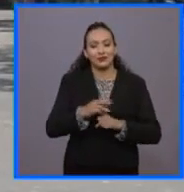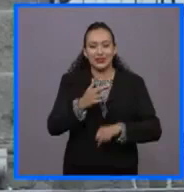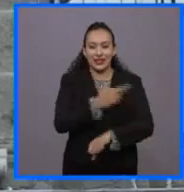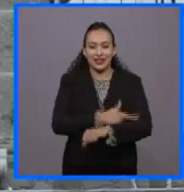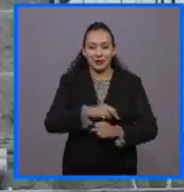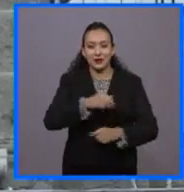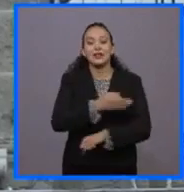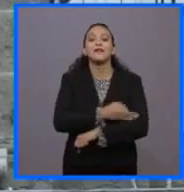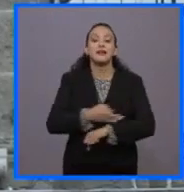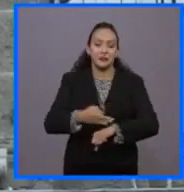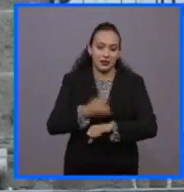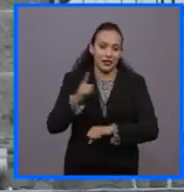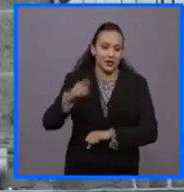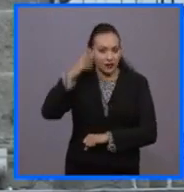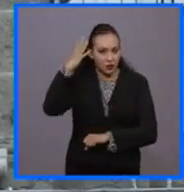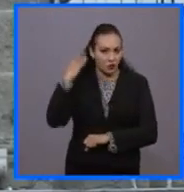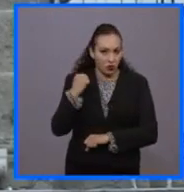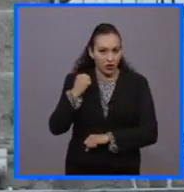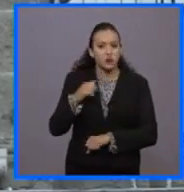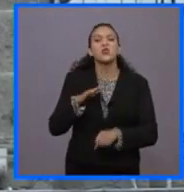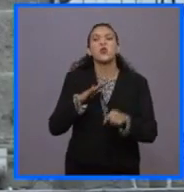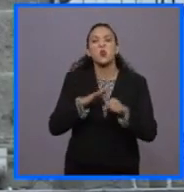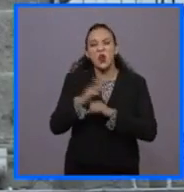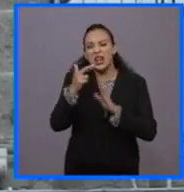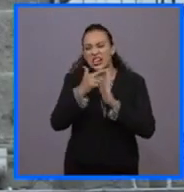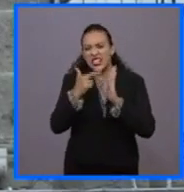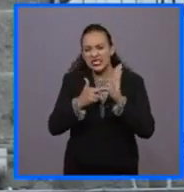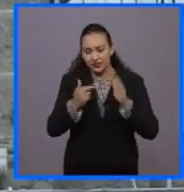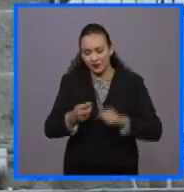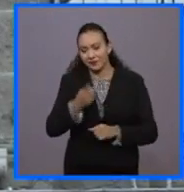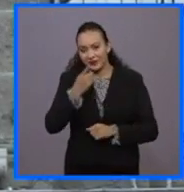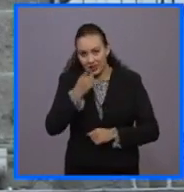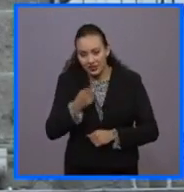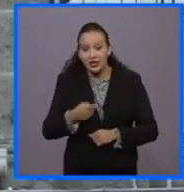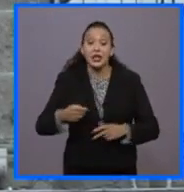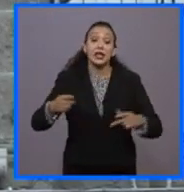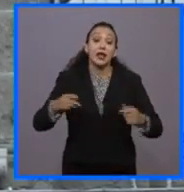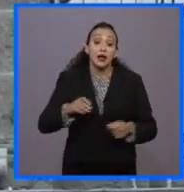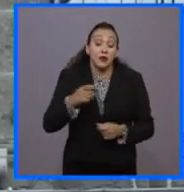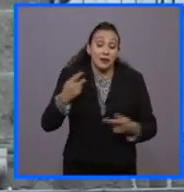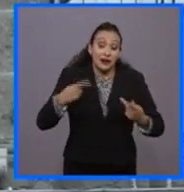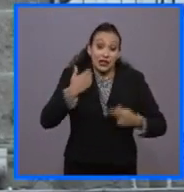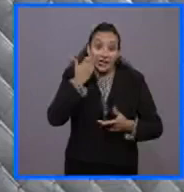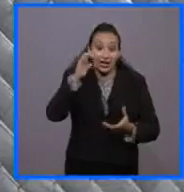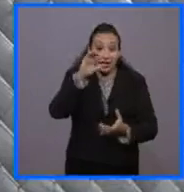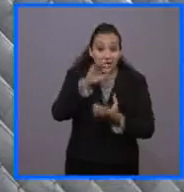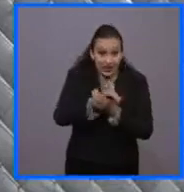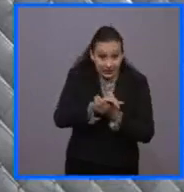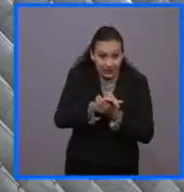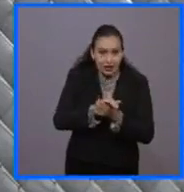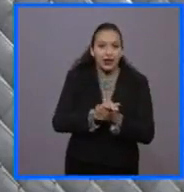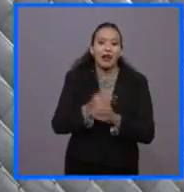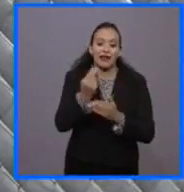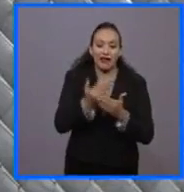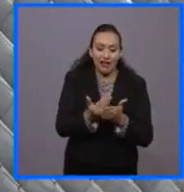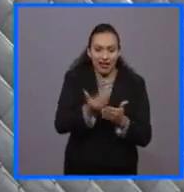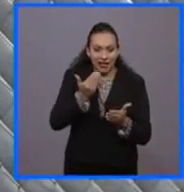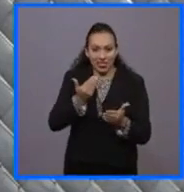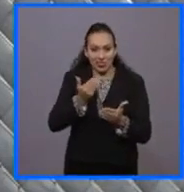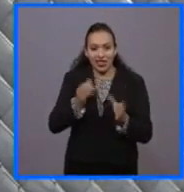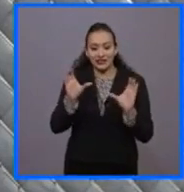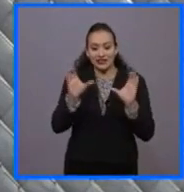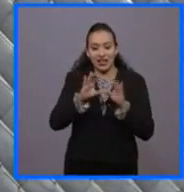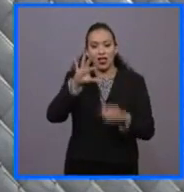de Morelos de presentar un certificado médico prenupcial que acredite que no se tienen enfermedades señaladas como impedimentos